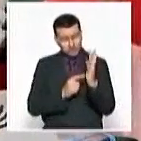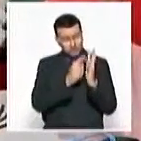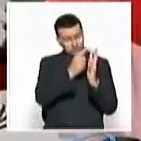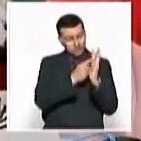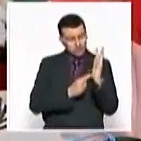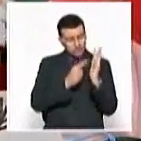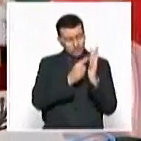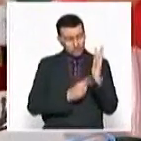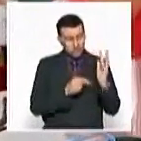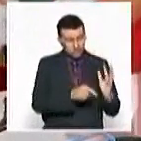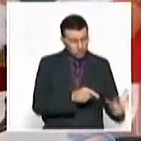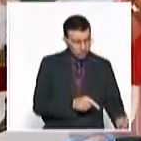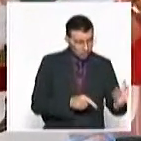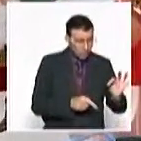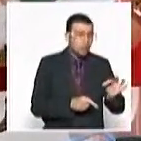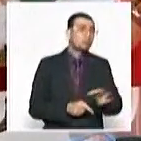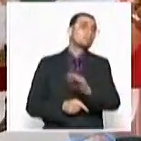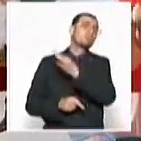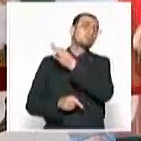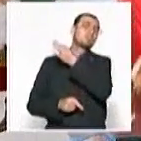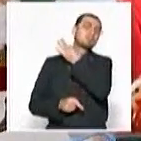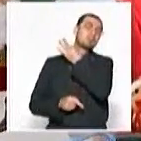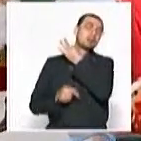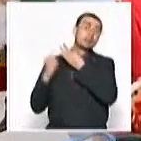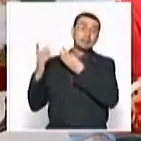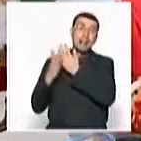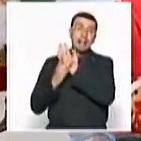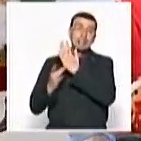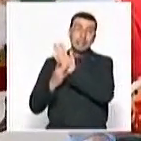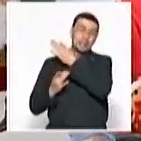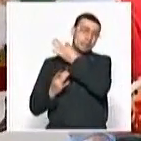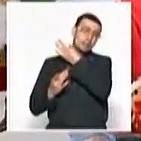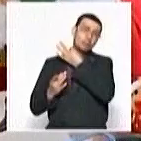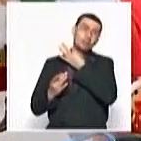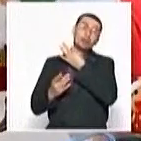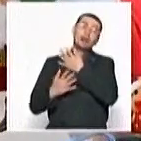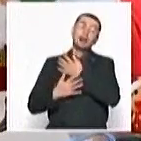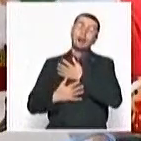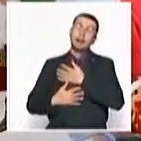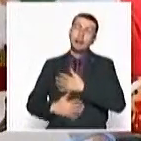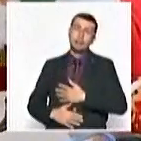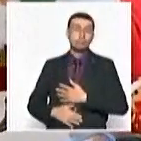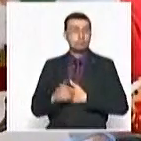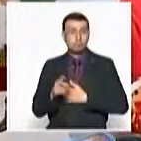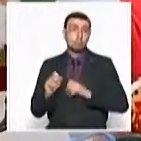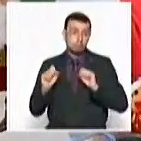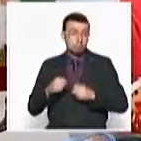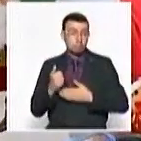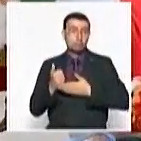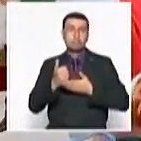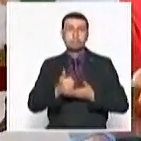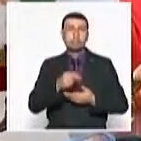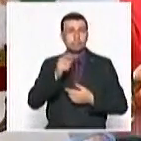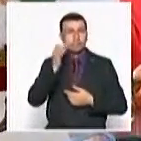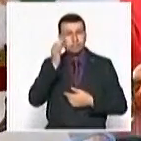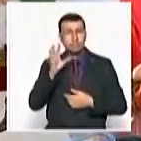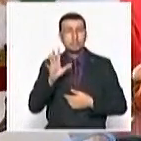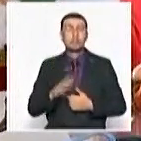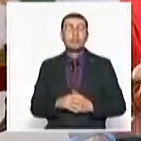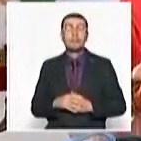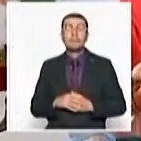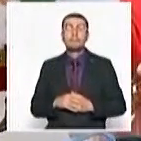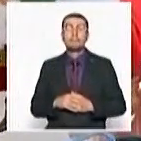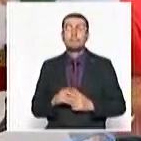colocan caliente en el sitio del dolor porque ella suelta un aceite que es muy analgésico. Eso es una opción. Y lo otro que